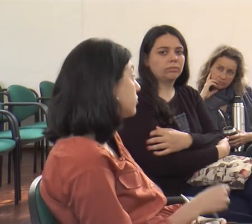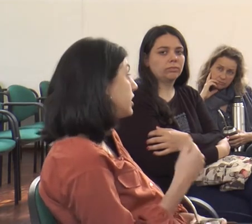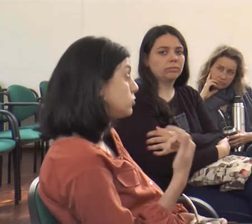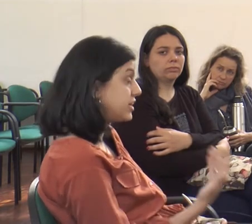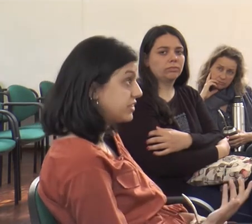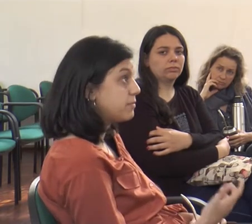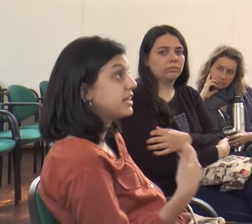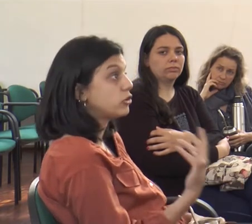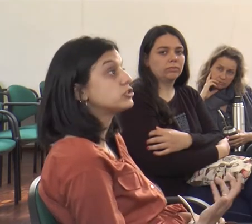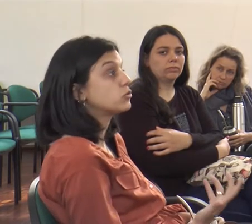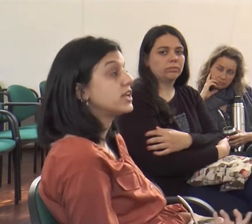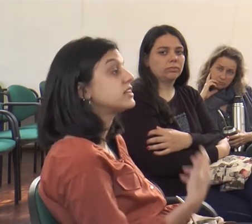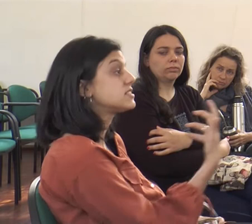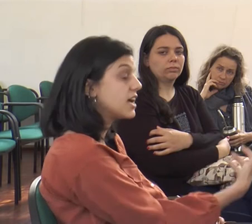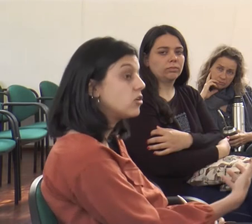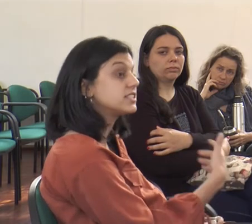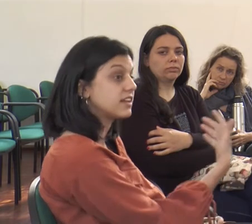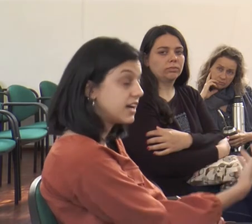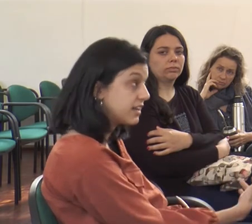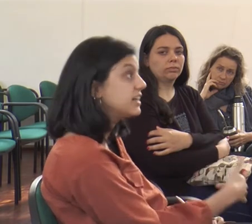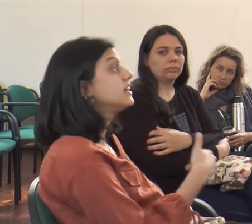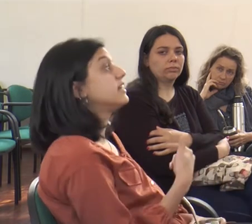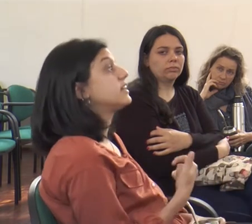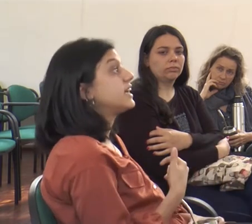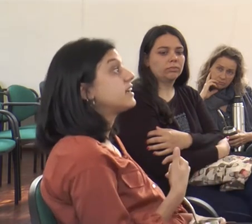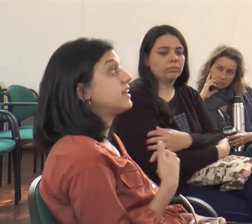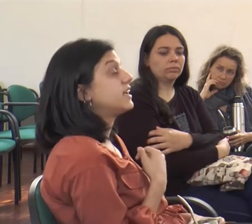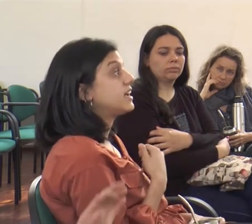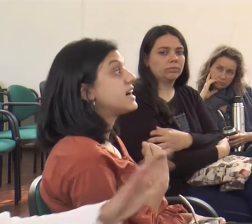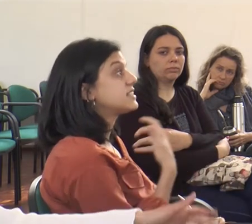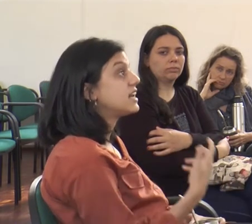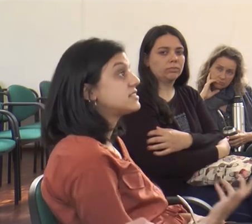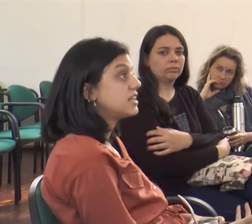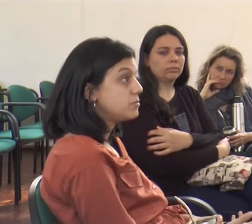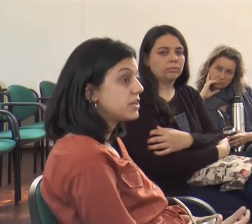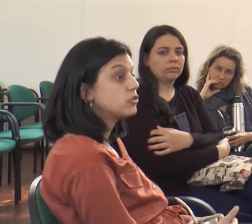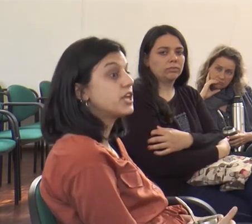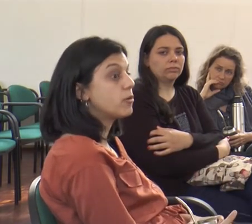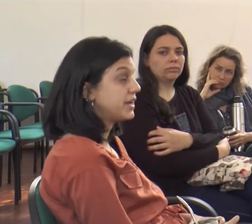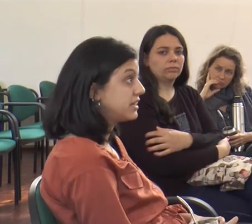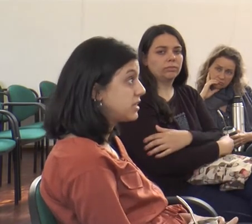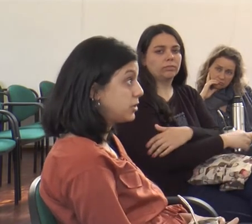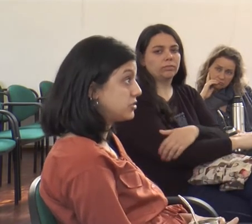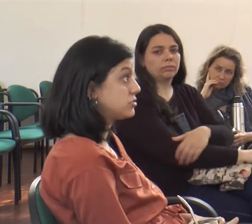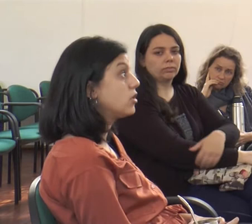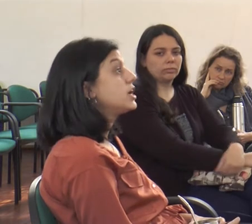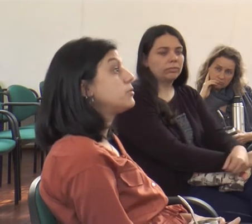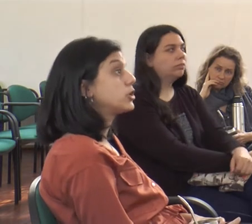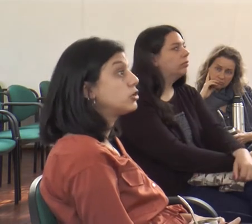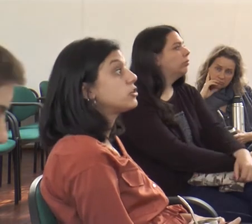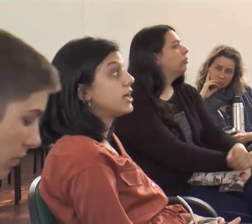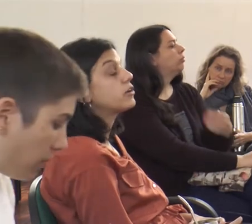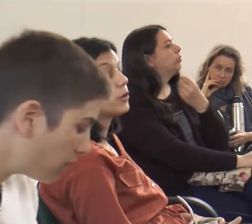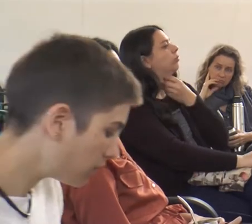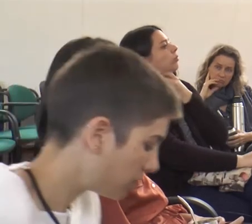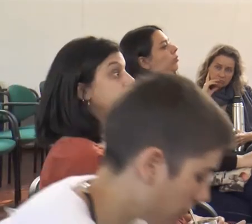estudiantil, esto de la tutoría entre pares, que otros estudiantes sean los que se encarguen de hacer el seguimiento y de acompañar este proceso. Y por